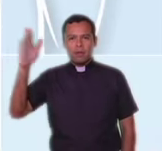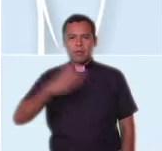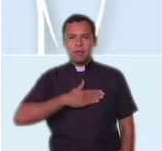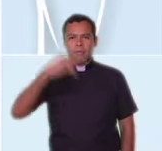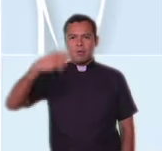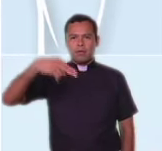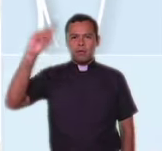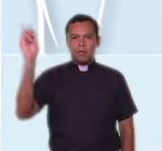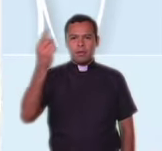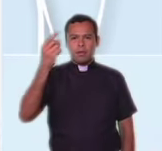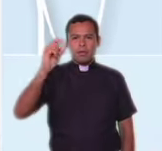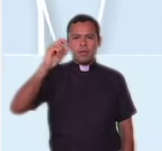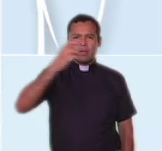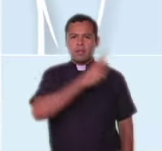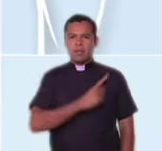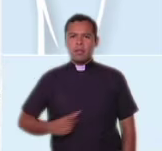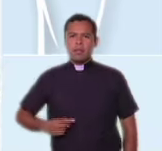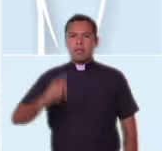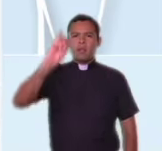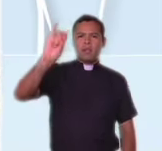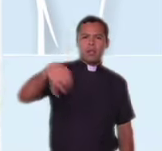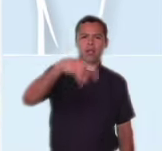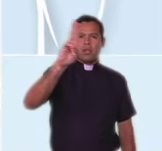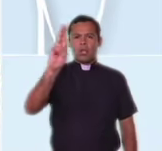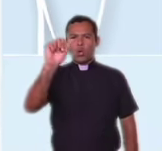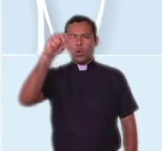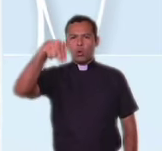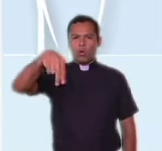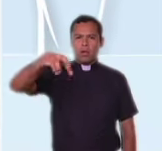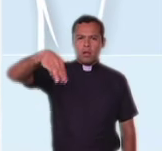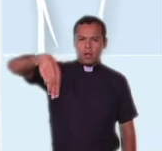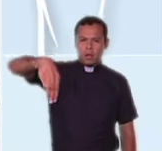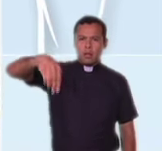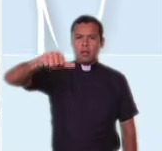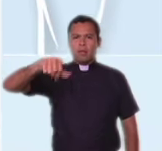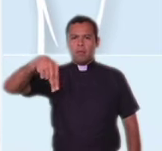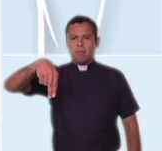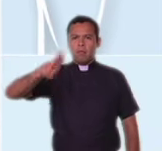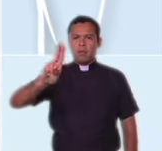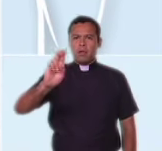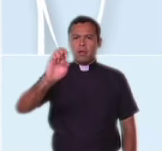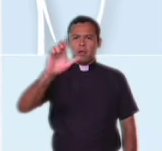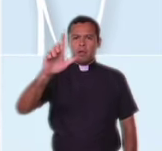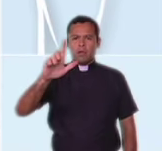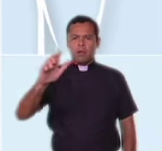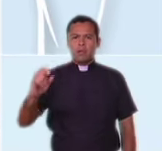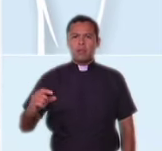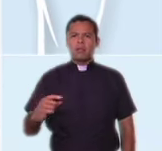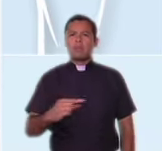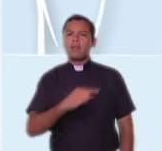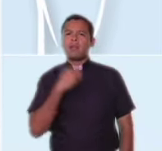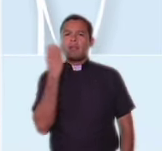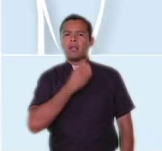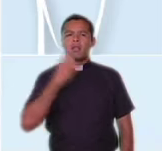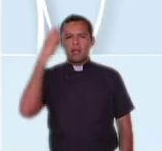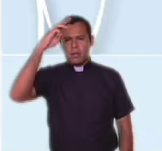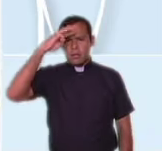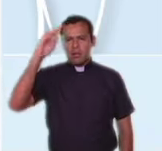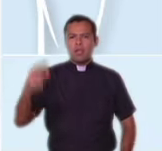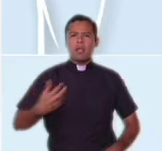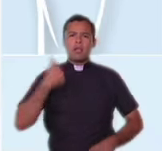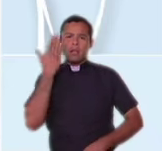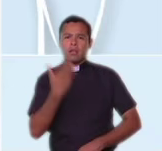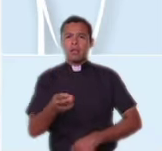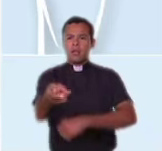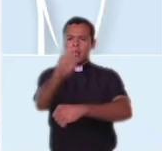Hola, mi nombre es Diácono Juan Manuel Hernández Rodríguez del Seminario de Monterrey y los quiero invitar